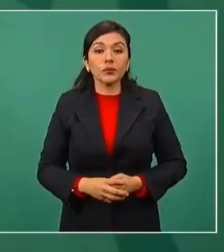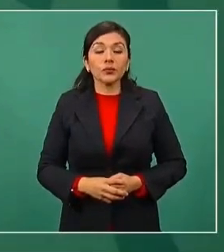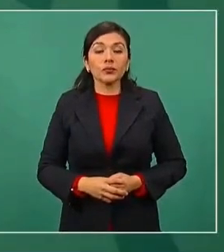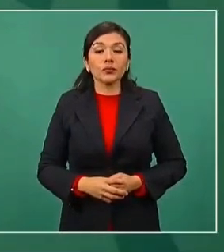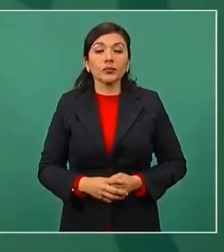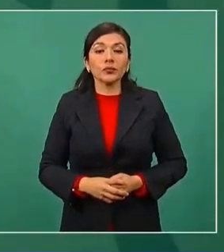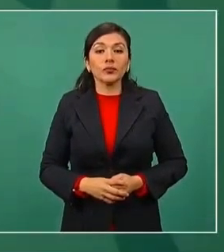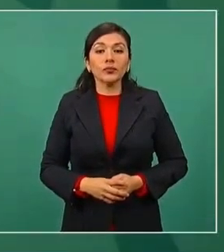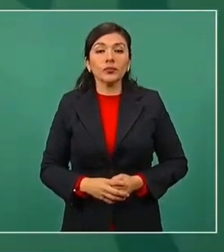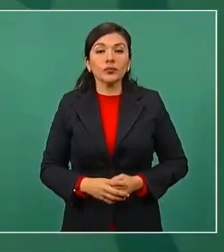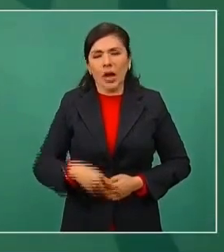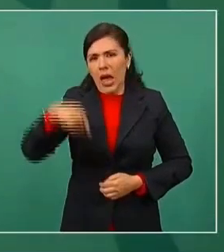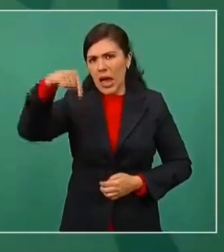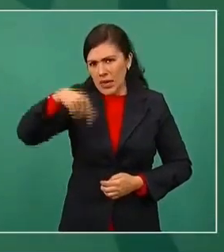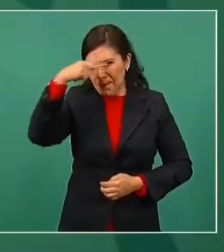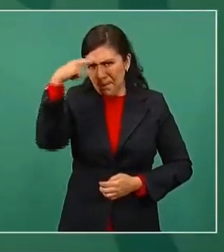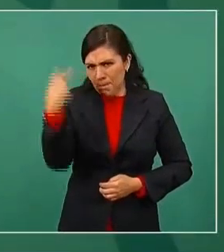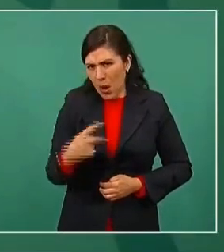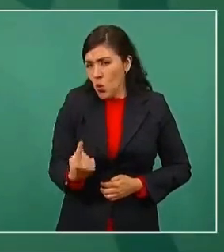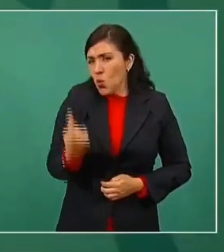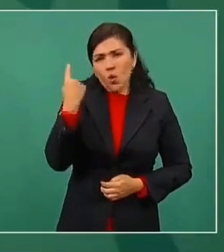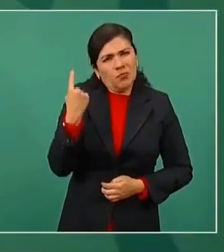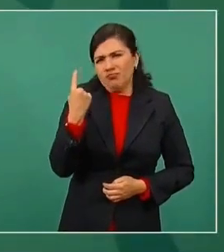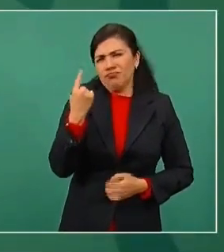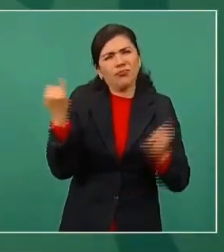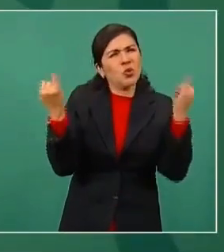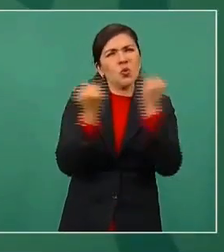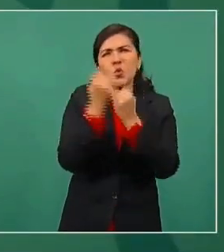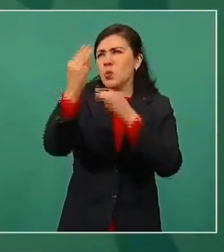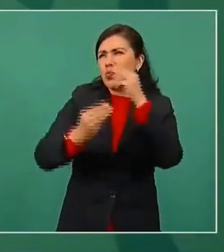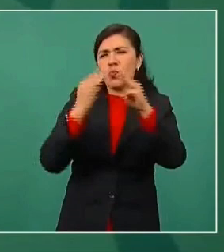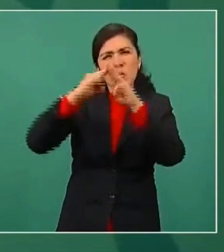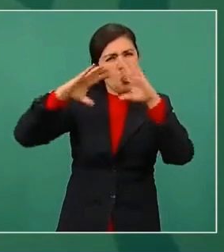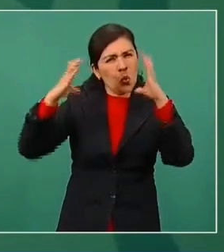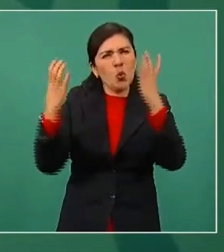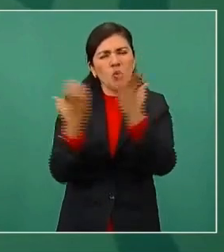¿Qué pasa no solo en México, sino en todo el mundo también?